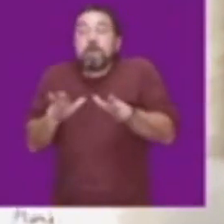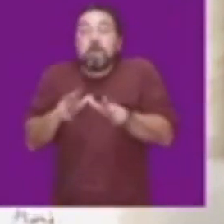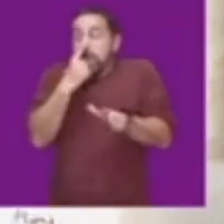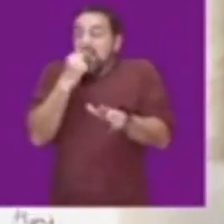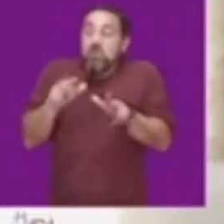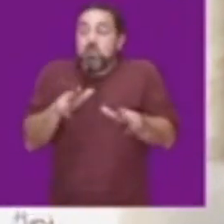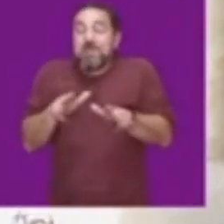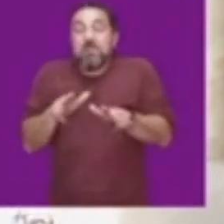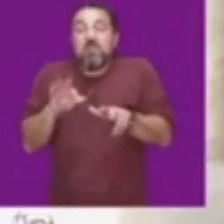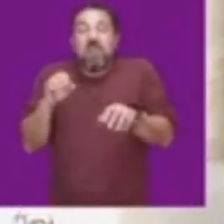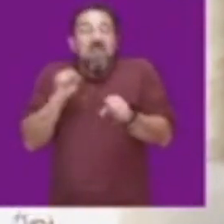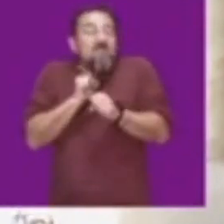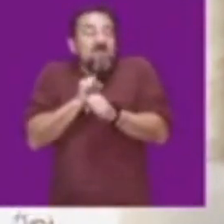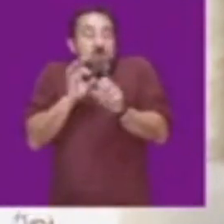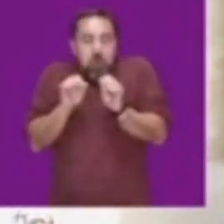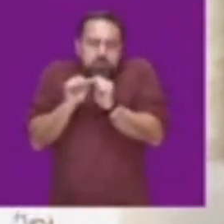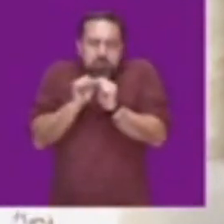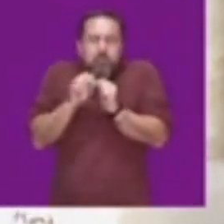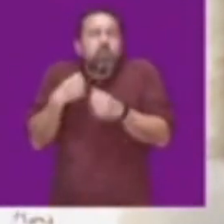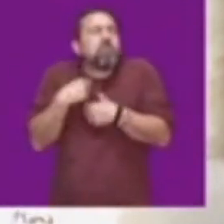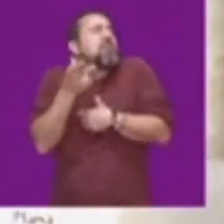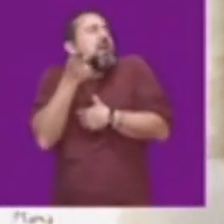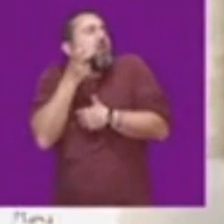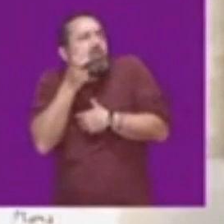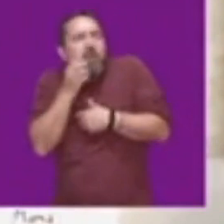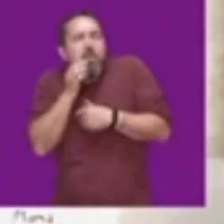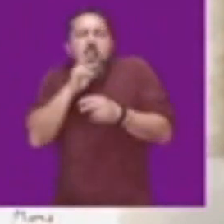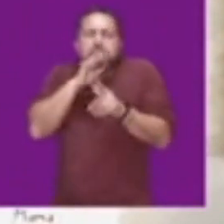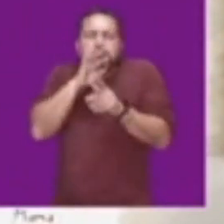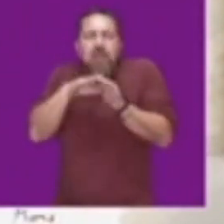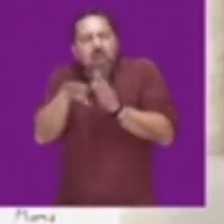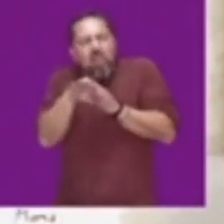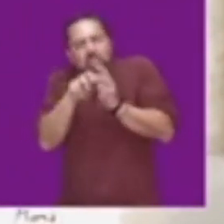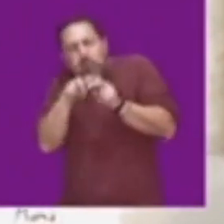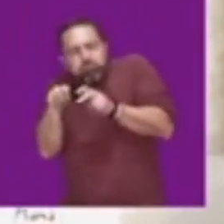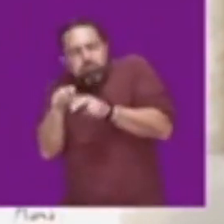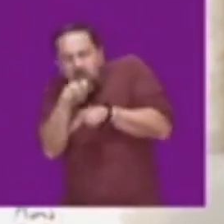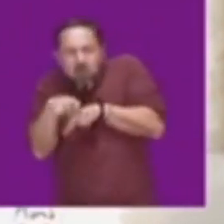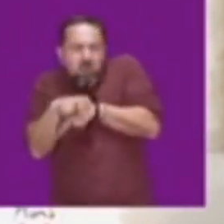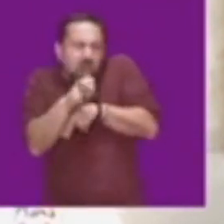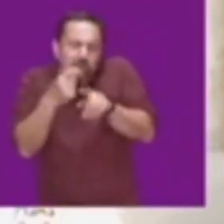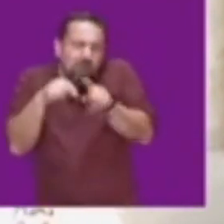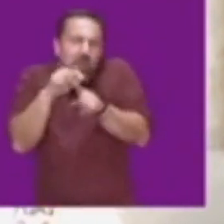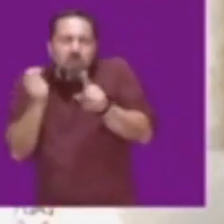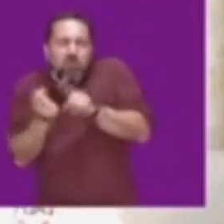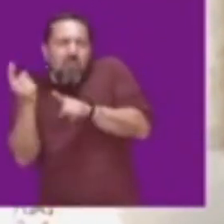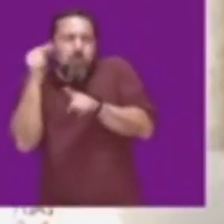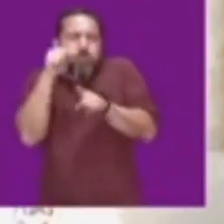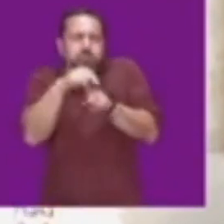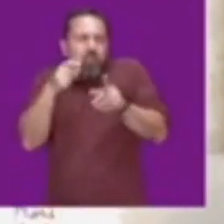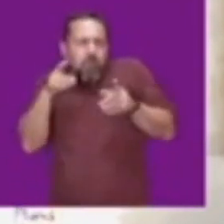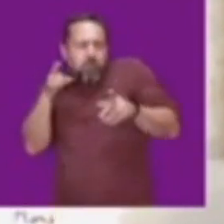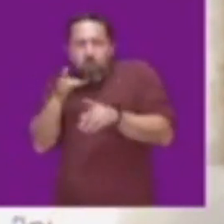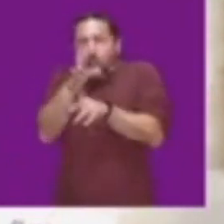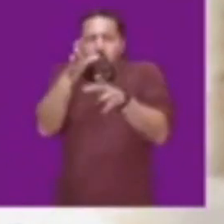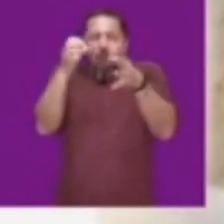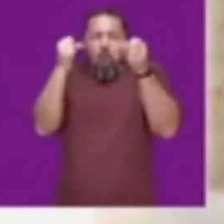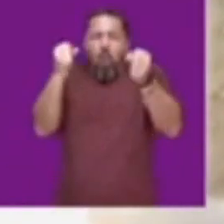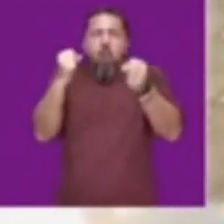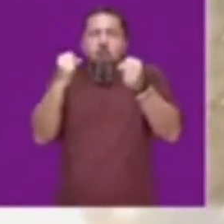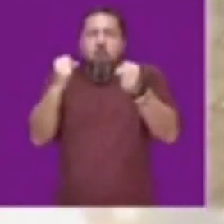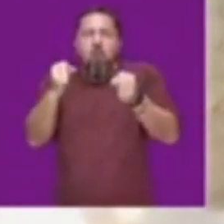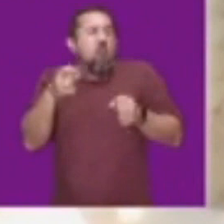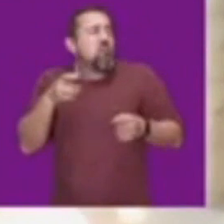pingüinos cuando tienen mucho frío. Y escuchamos atentamente. Avanza por la banda derecha, rega de un rival, centra al área y... ¡Gol!